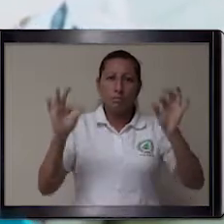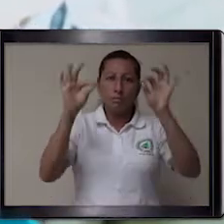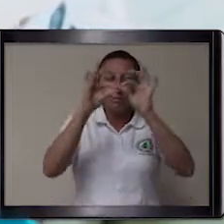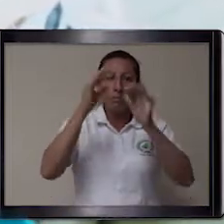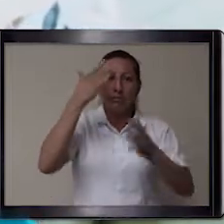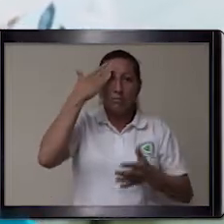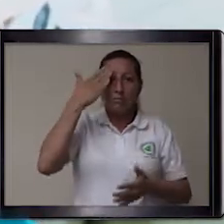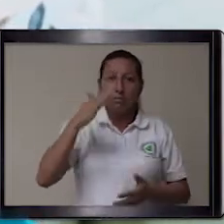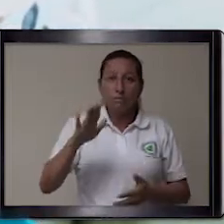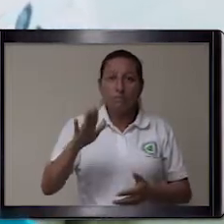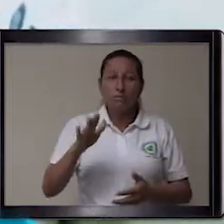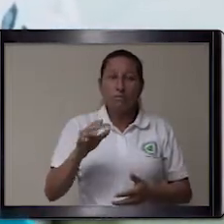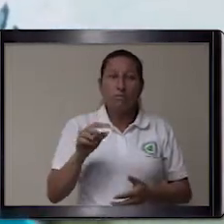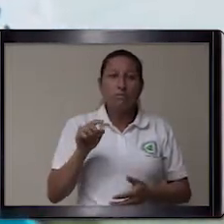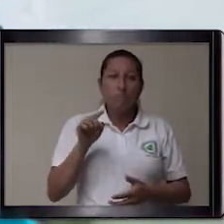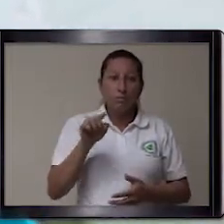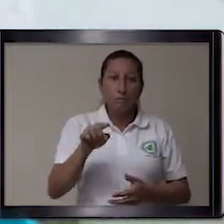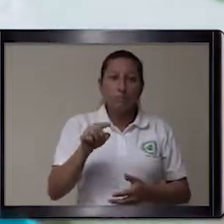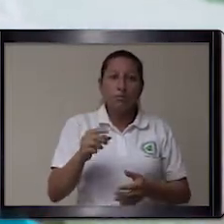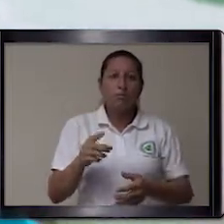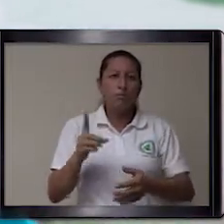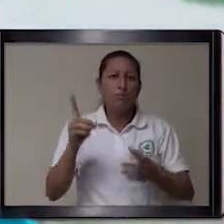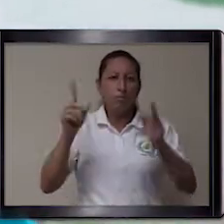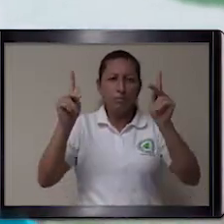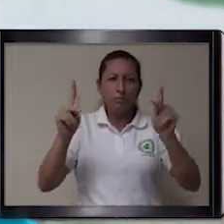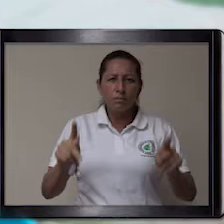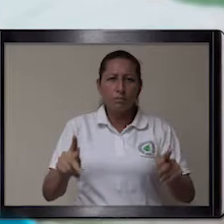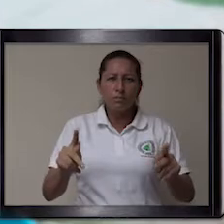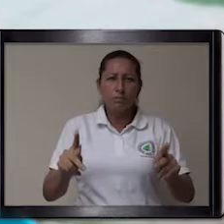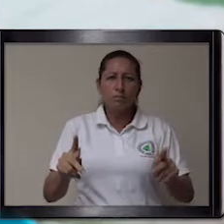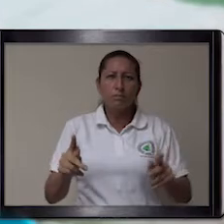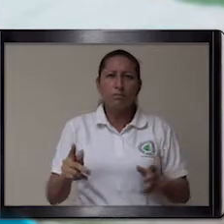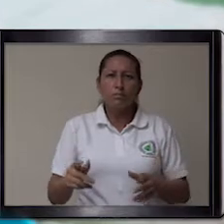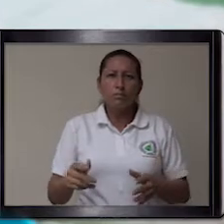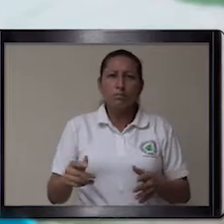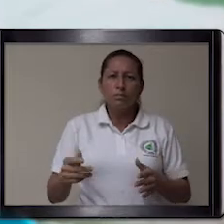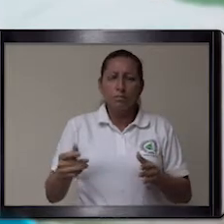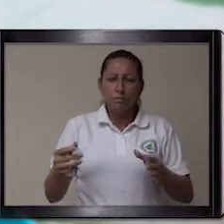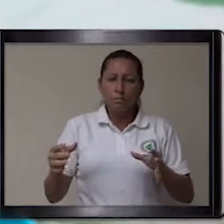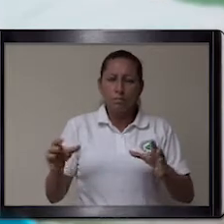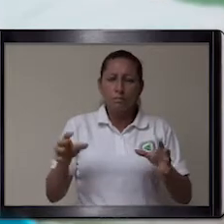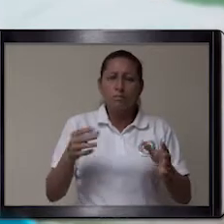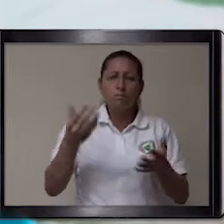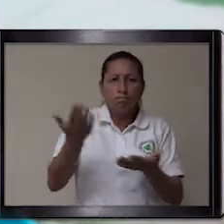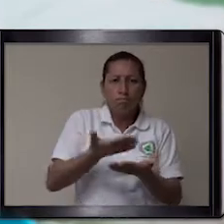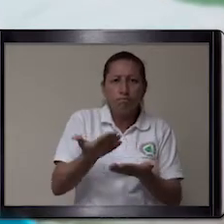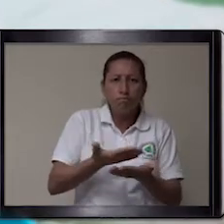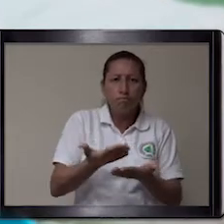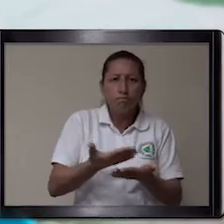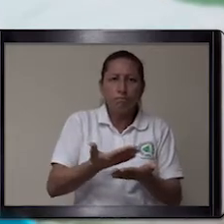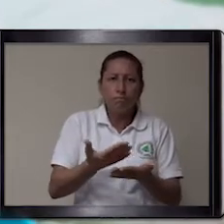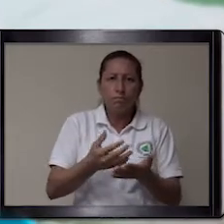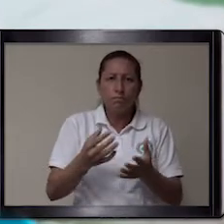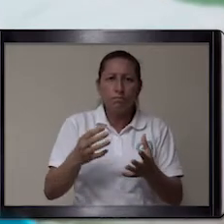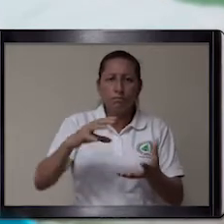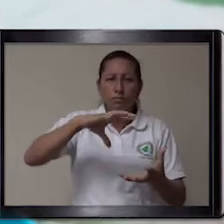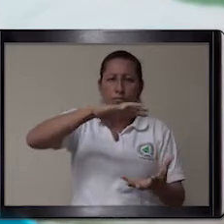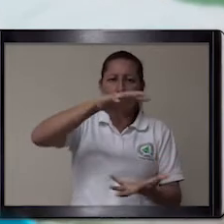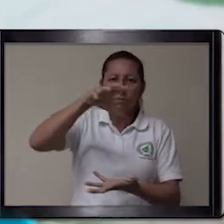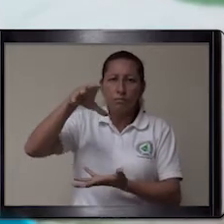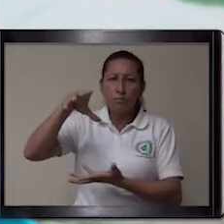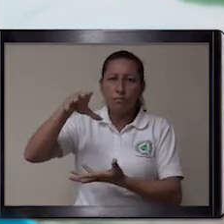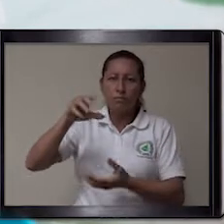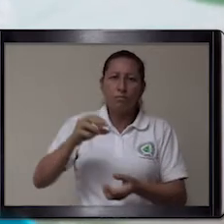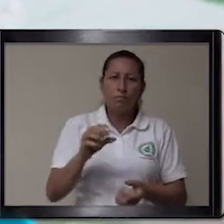Importante saber que cuando un geólogo, un profesional, el punto de vista que nosotros, por ejemplo, tenemos en